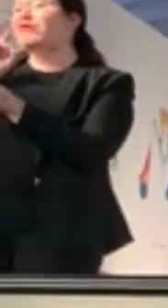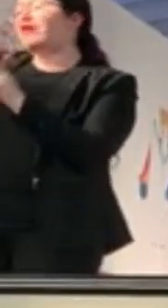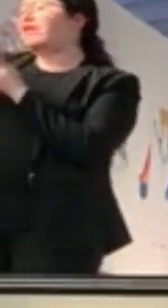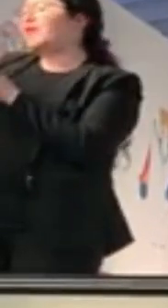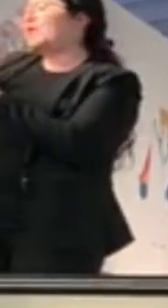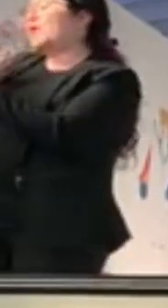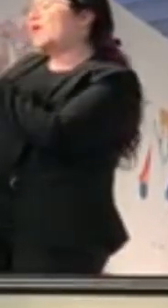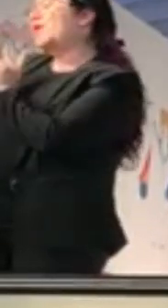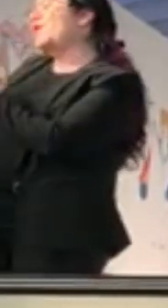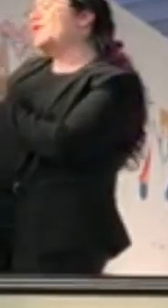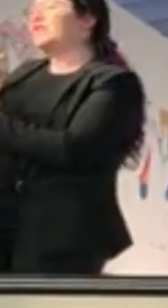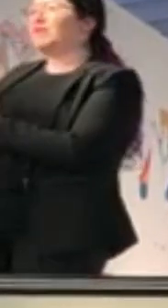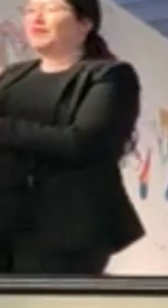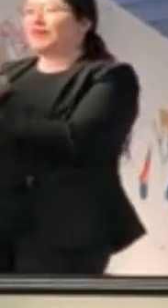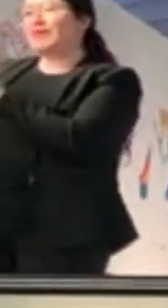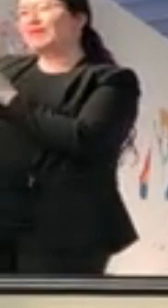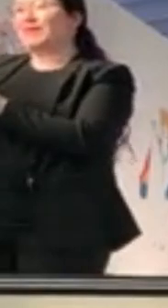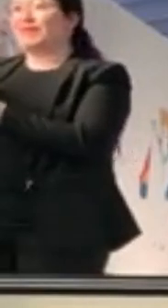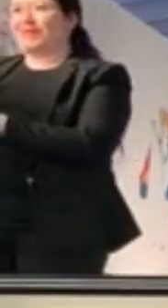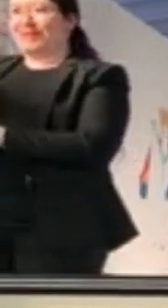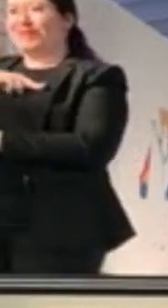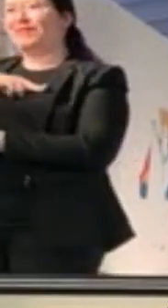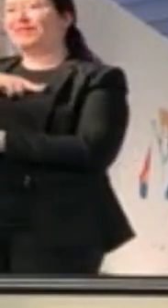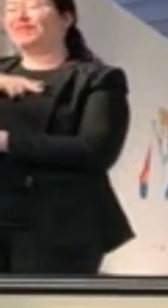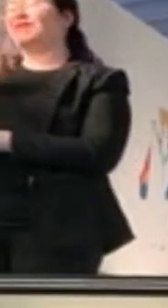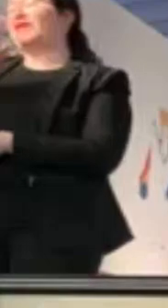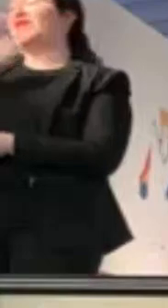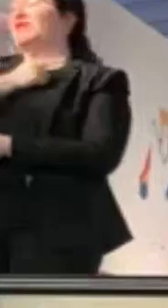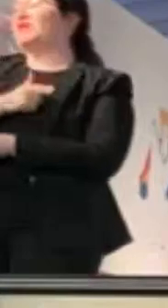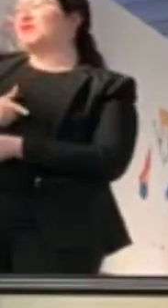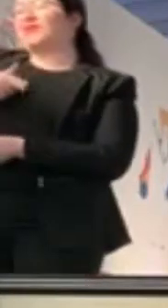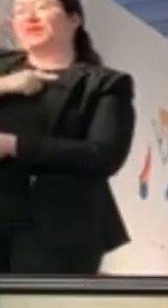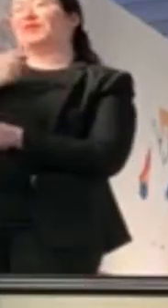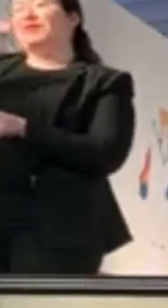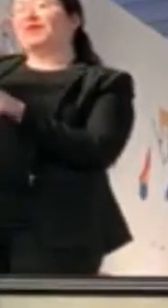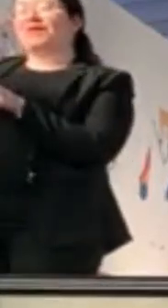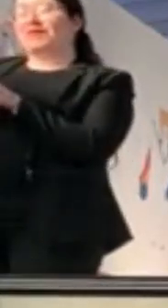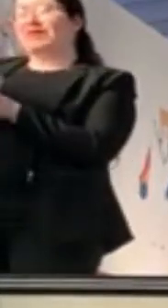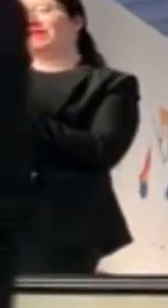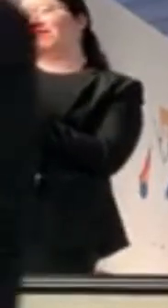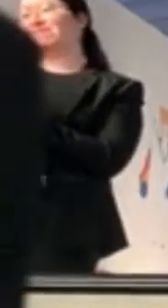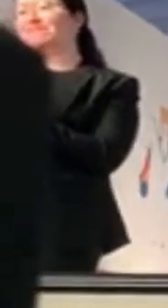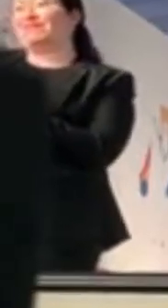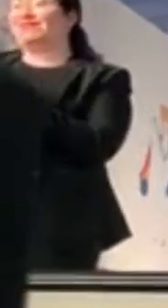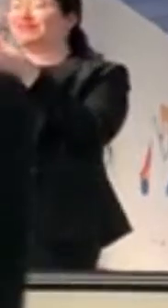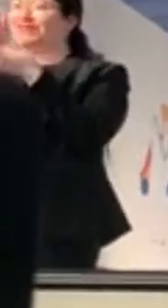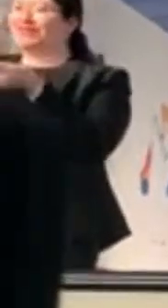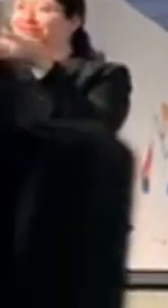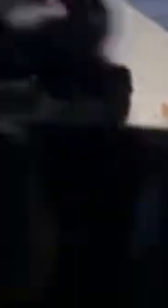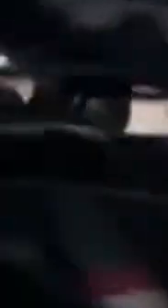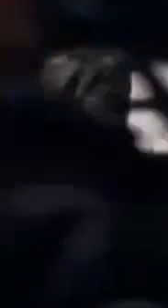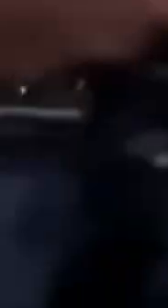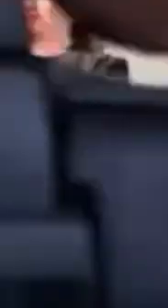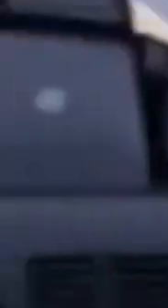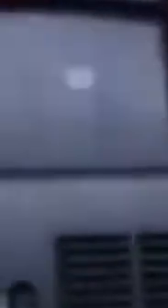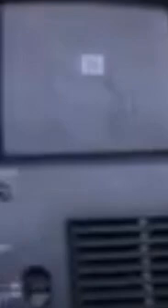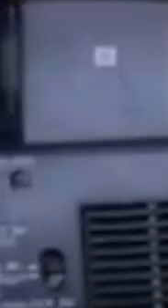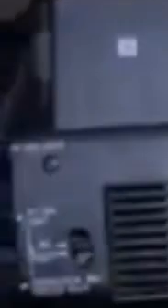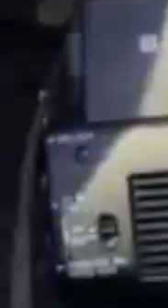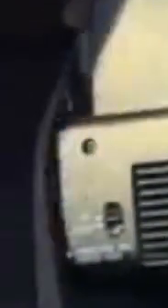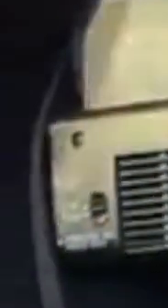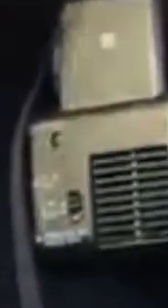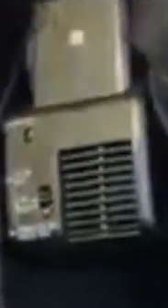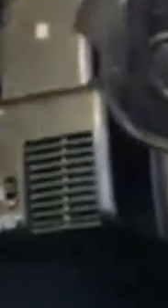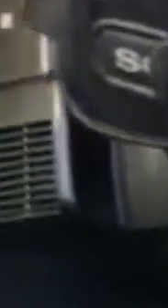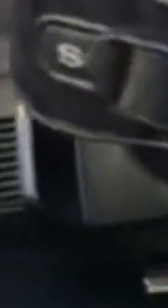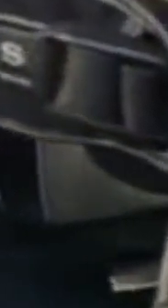Pues es un gusto poder estar hoy aquí delante de todos ustedes con este público tan numeroso para